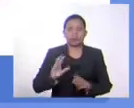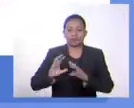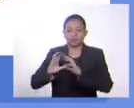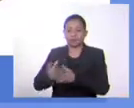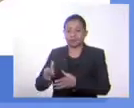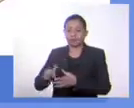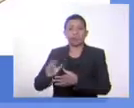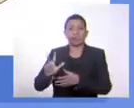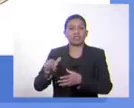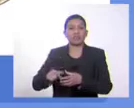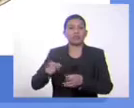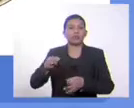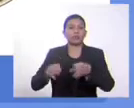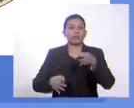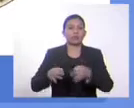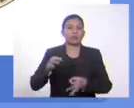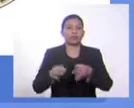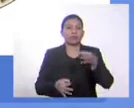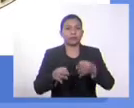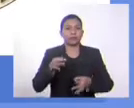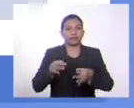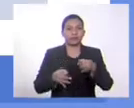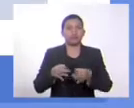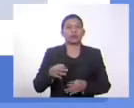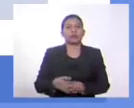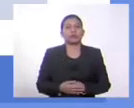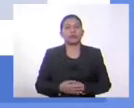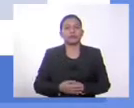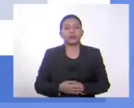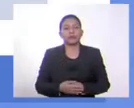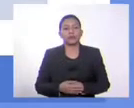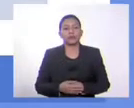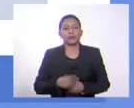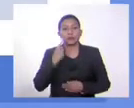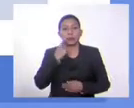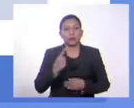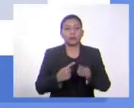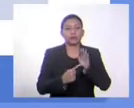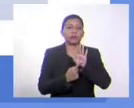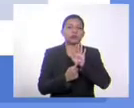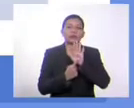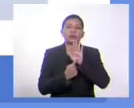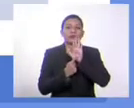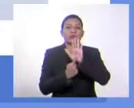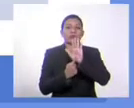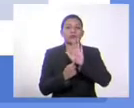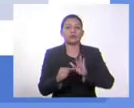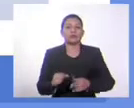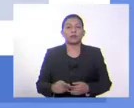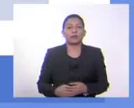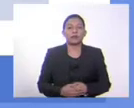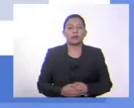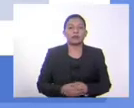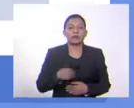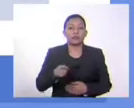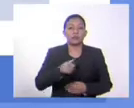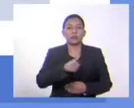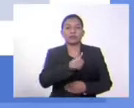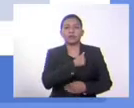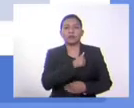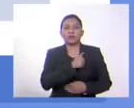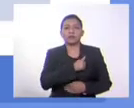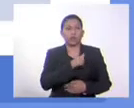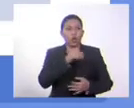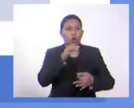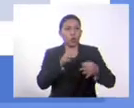ustedes están viendo que es el órgano que imparte justicia conforme a la Constitución de la República y los valores y